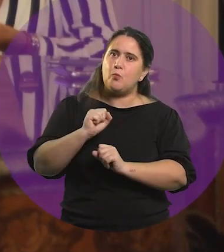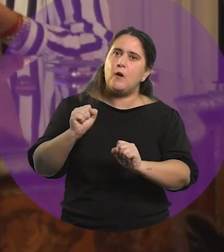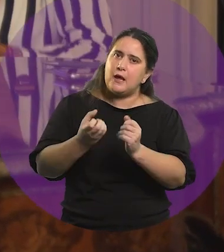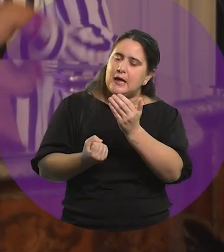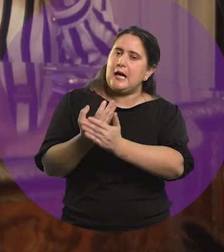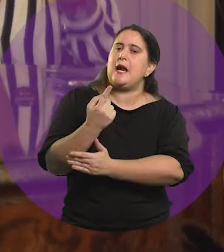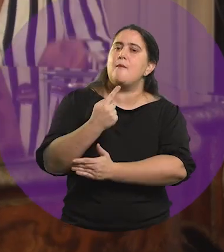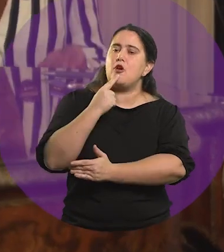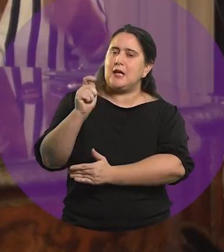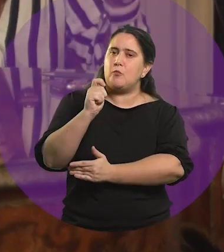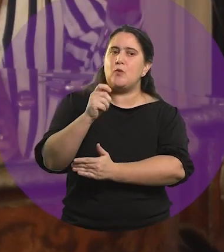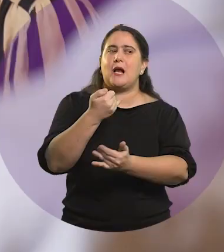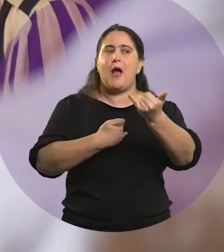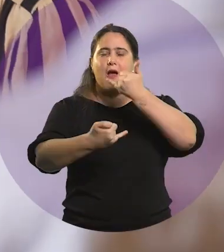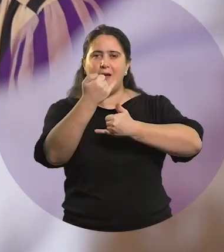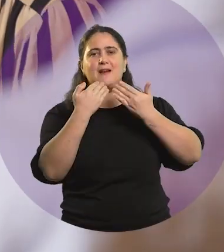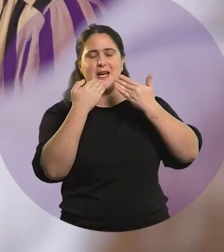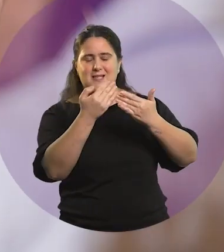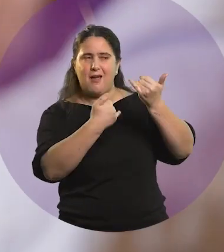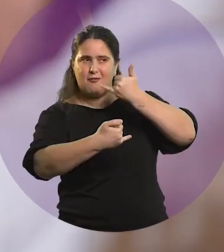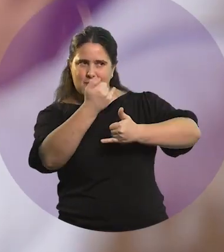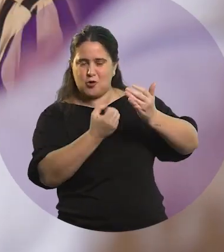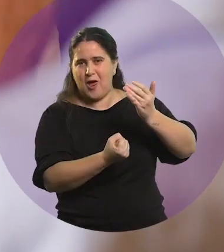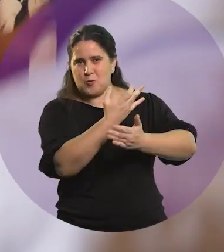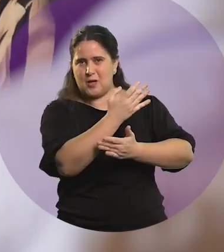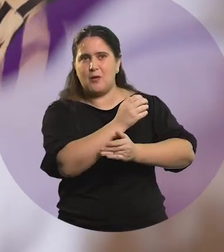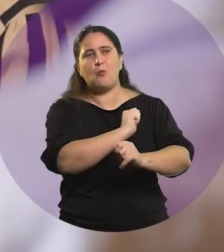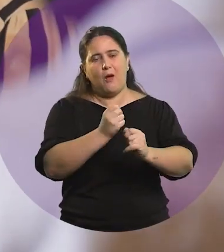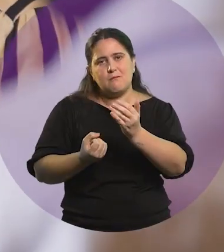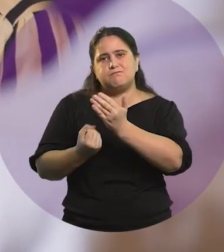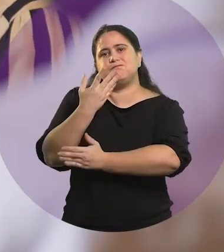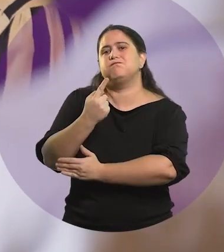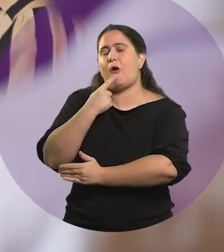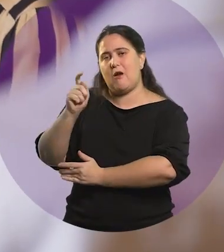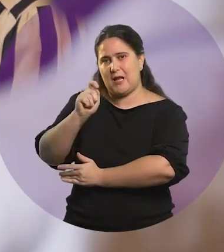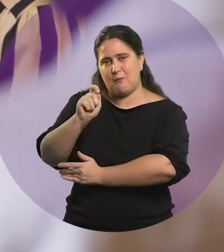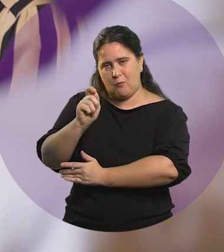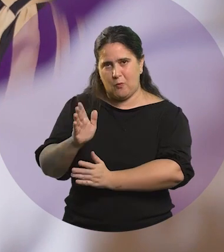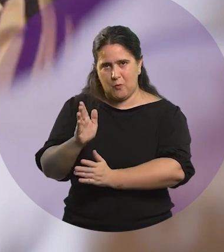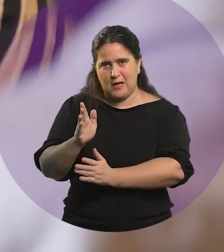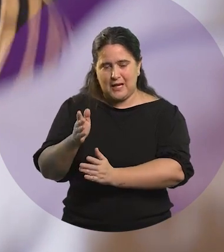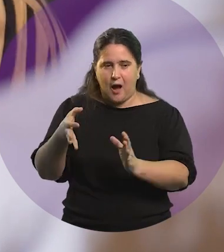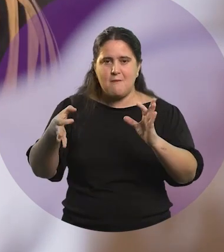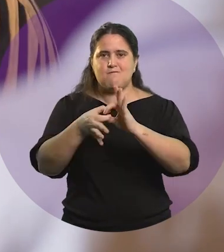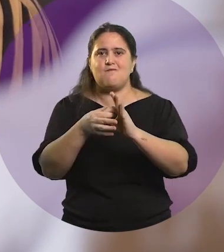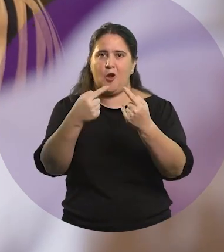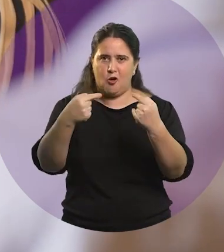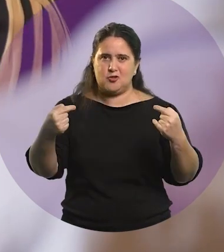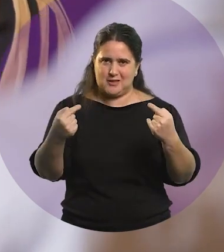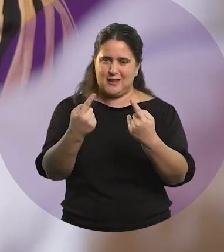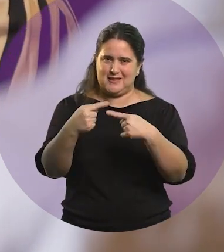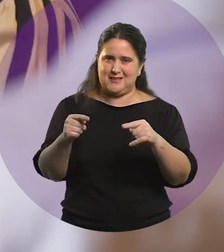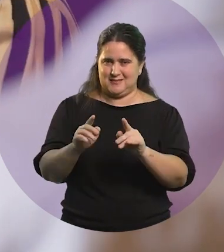construir política pública informada con datos actualizados que puedan coordinar las diferentes partes,